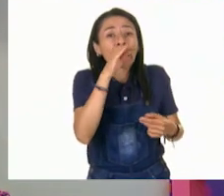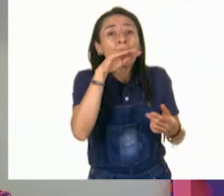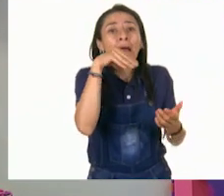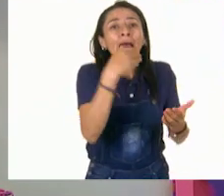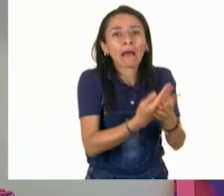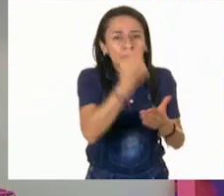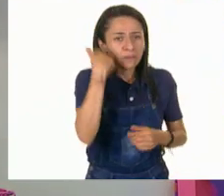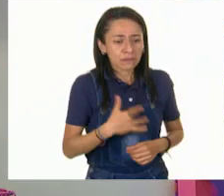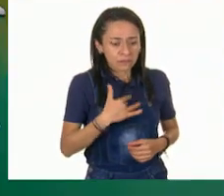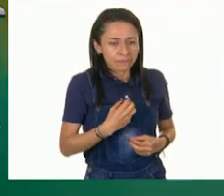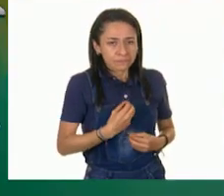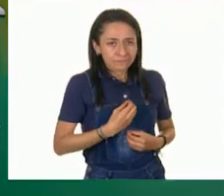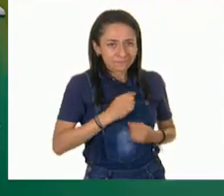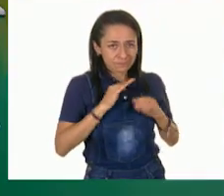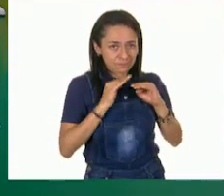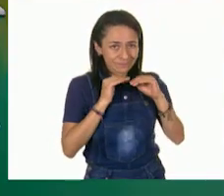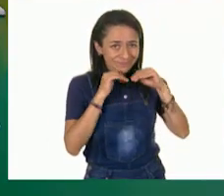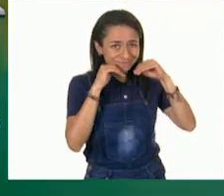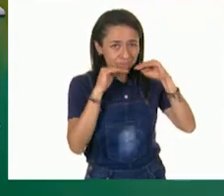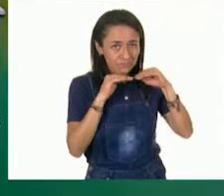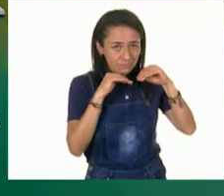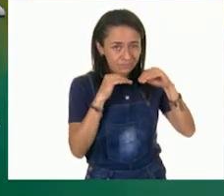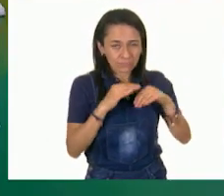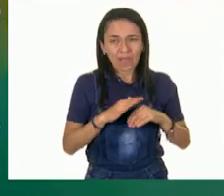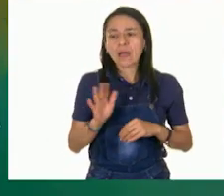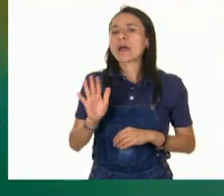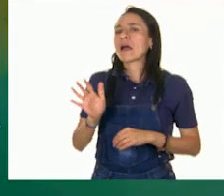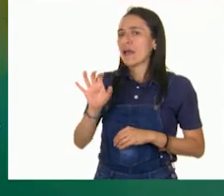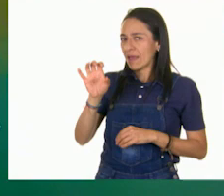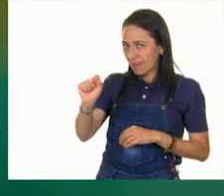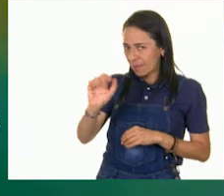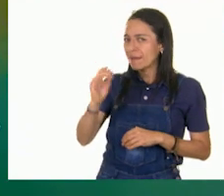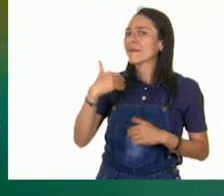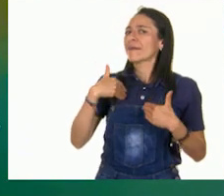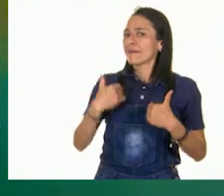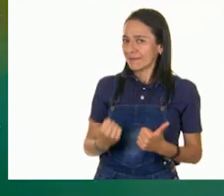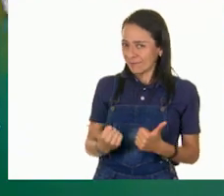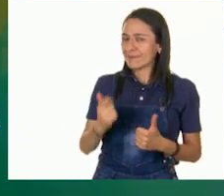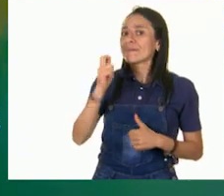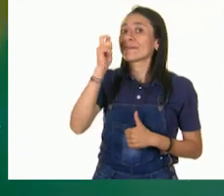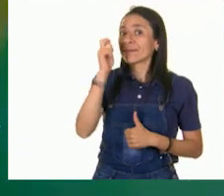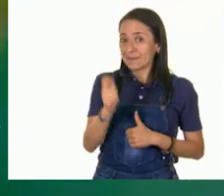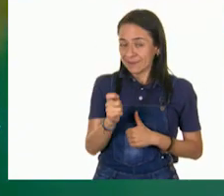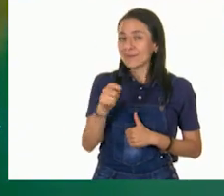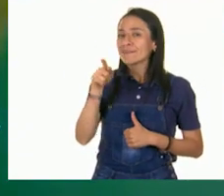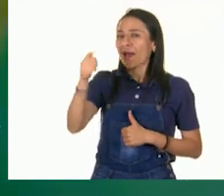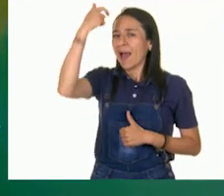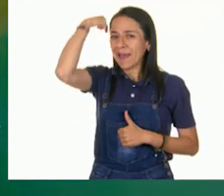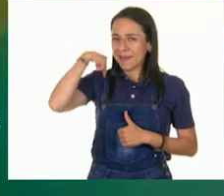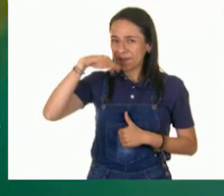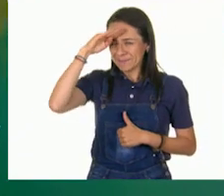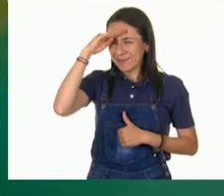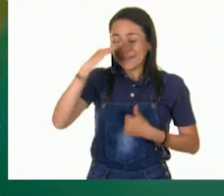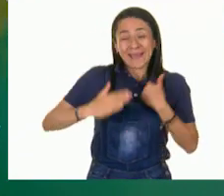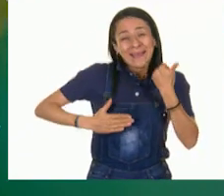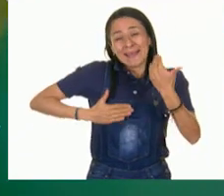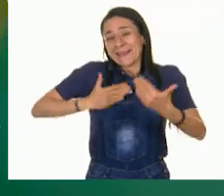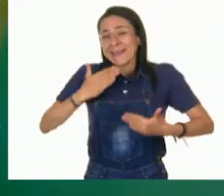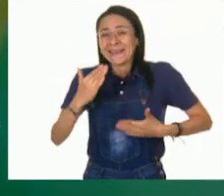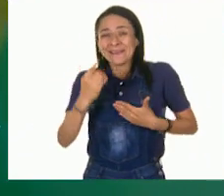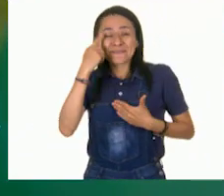Ah, ya sé qué te pasó. ¿No pensaste que aunque la alegría nos puede ayudar a lograr grandes cosas, como estrechar